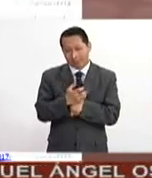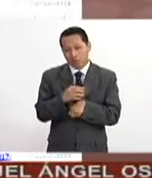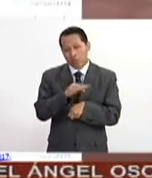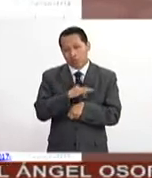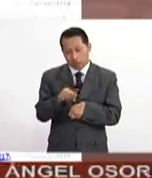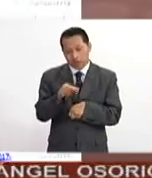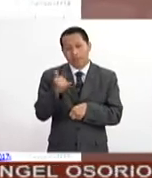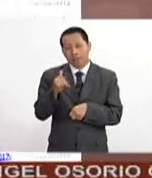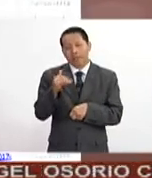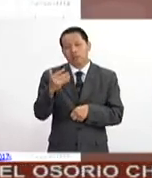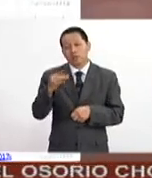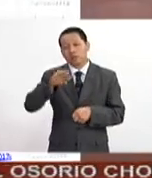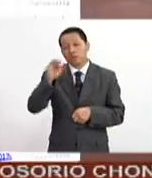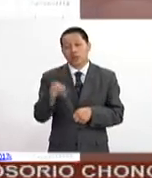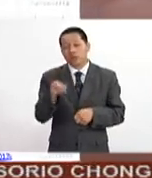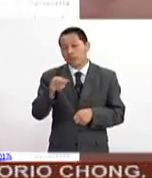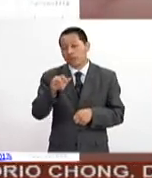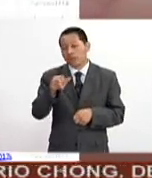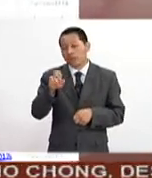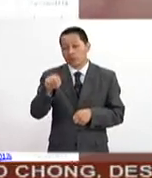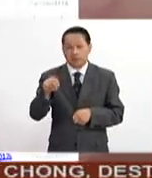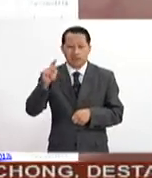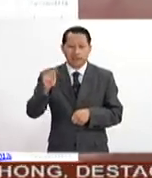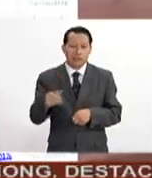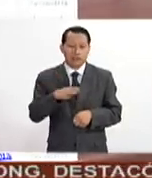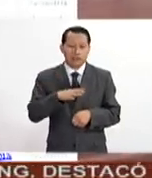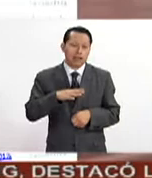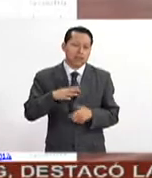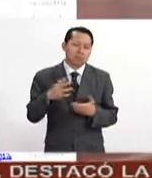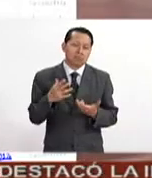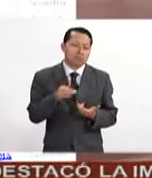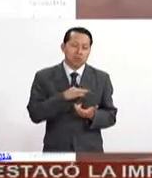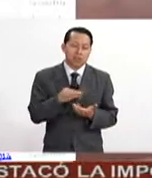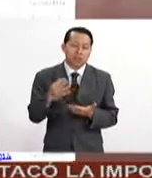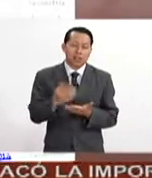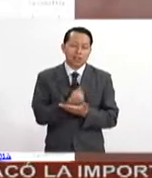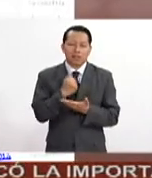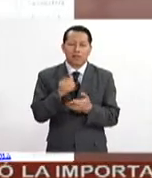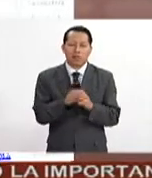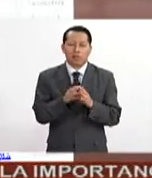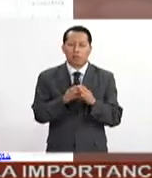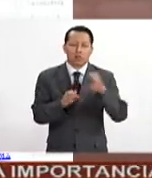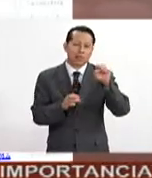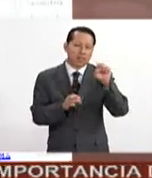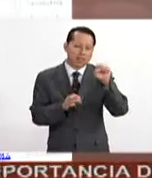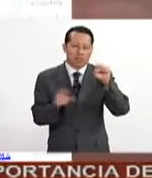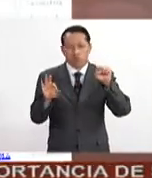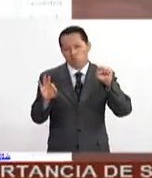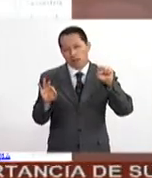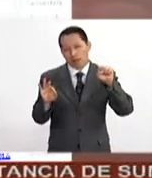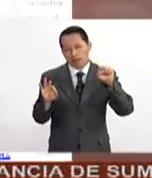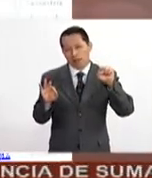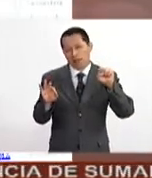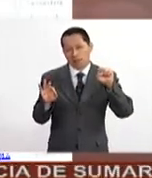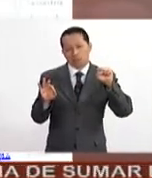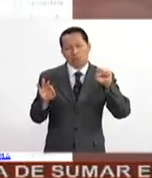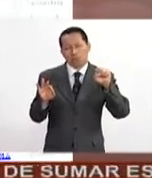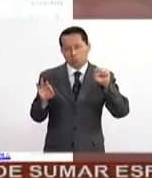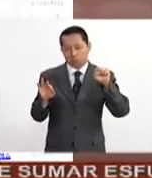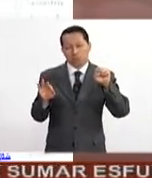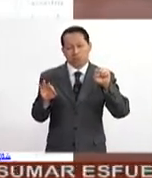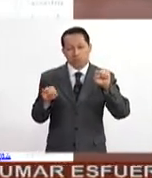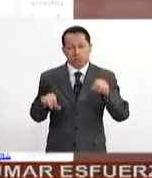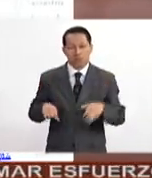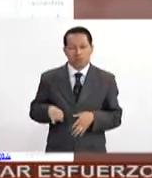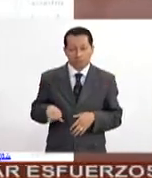y 50% de los de Mélenchon. Es decir, estaría ganando 60 contra 40 casi. Interesante. Sí, y